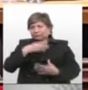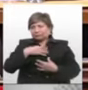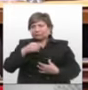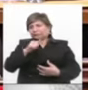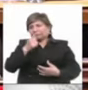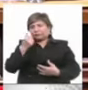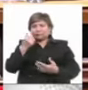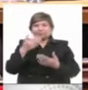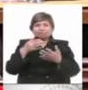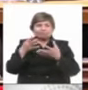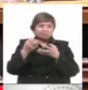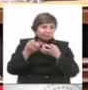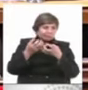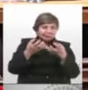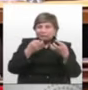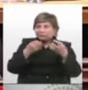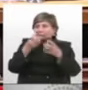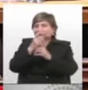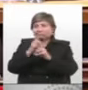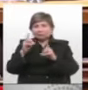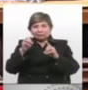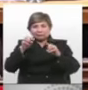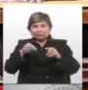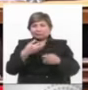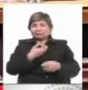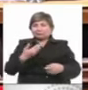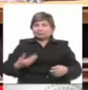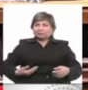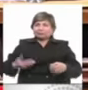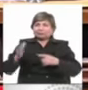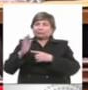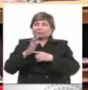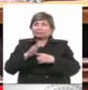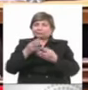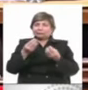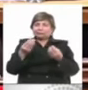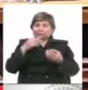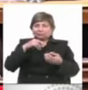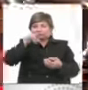aquellos que quieren boicotear la democracia y este gobierno que representa a la mayoría de los peruanos. Muchas gracias.